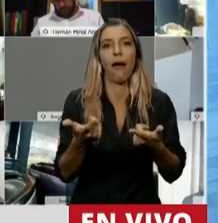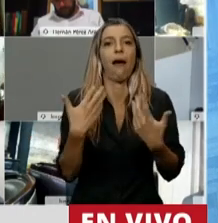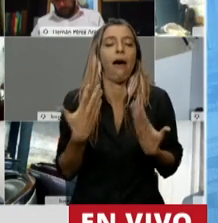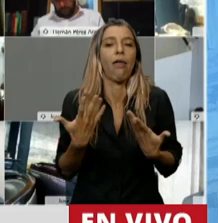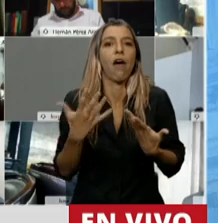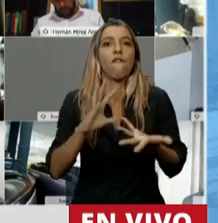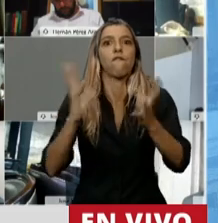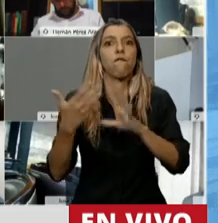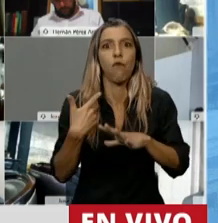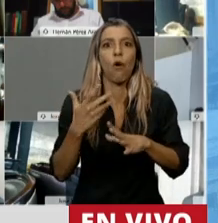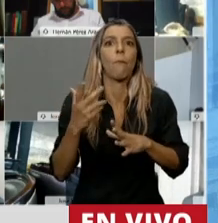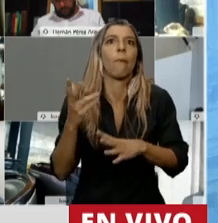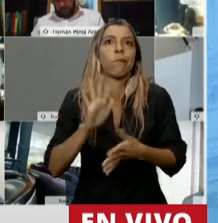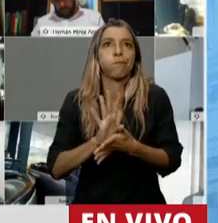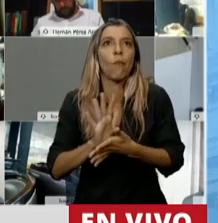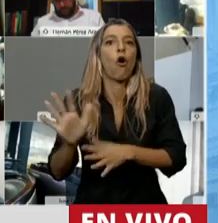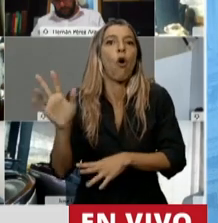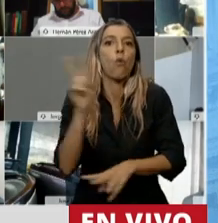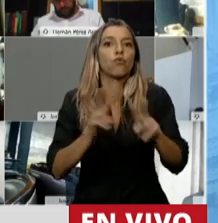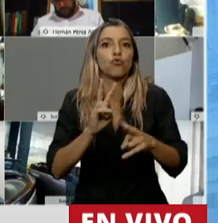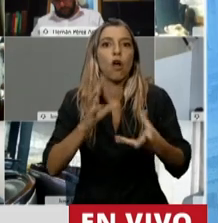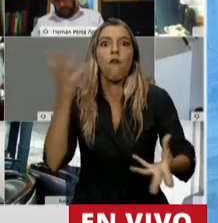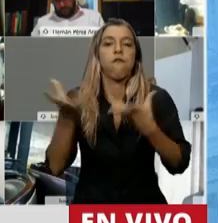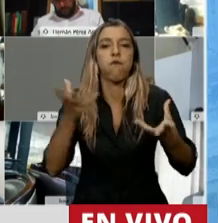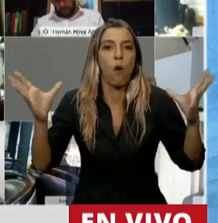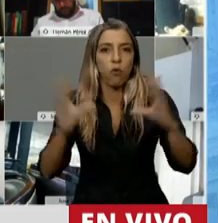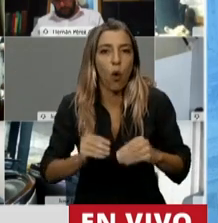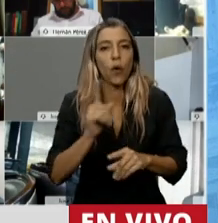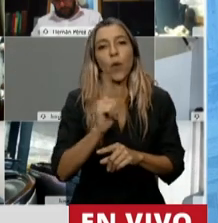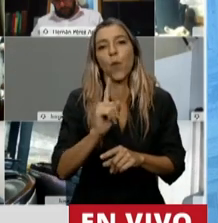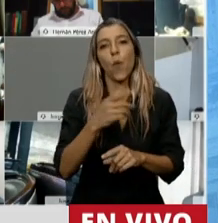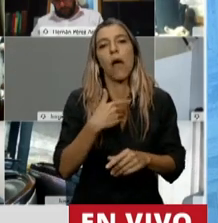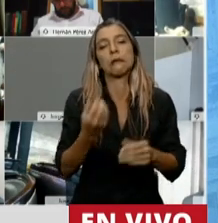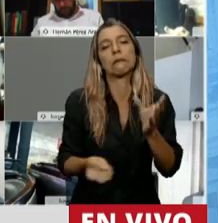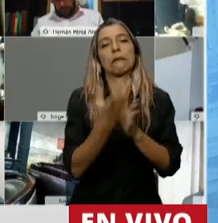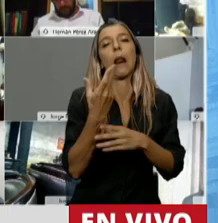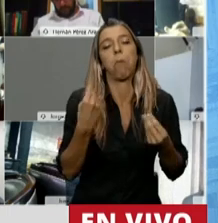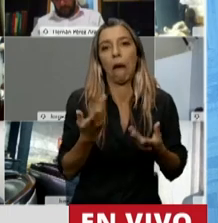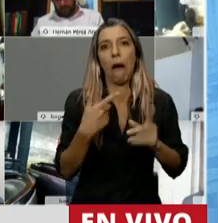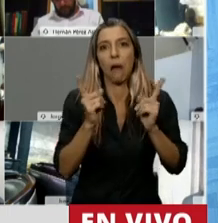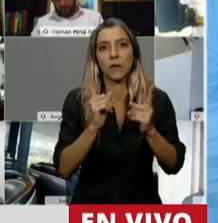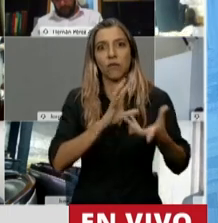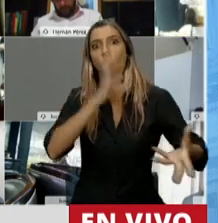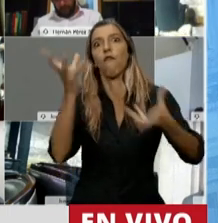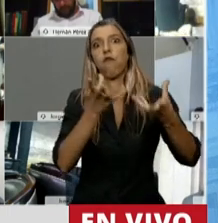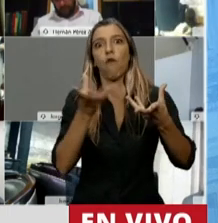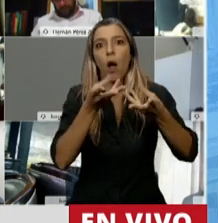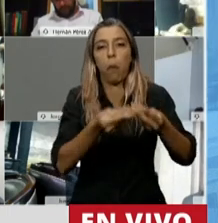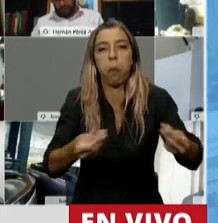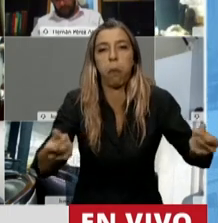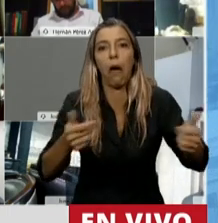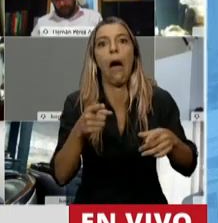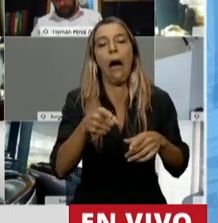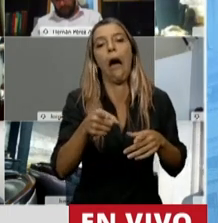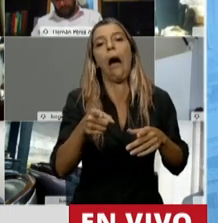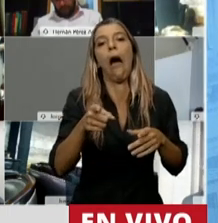para apagar el fuego. Digamos, si eso no es legislar sobre las cenizas, que alguien me explique, porque han puesto todo tipo de